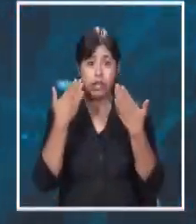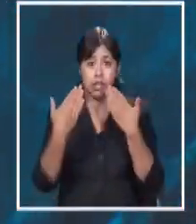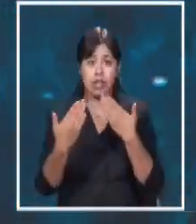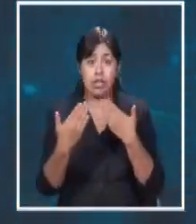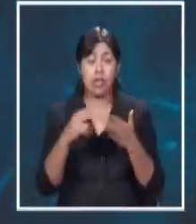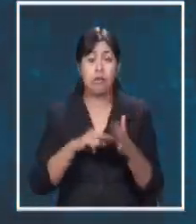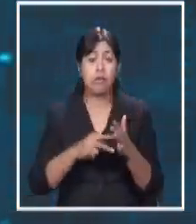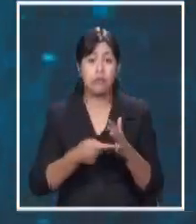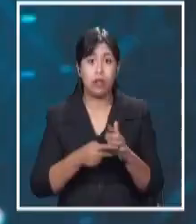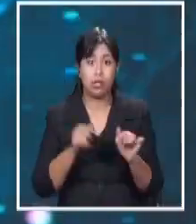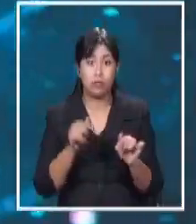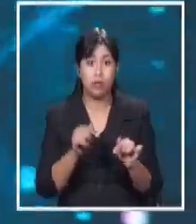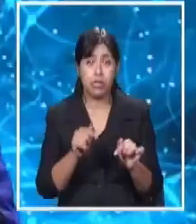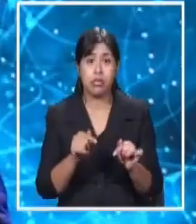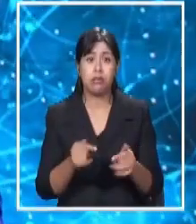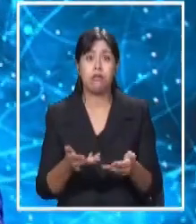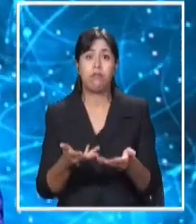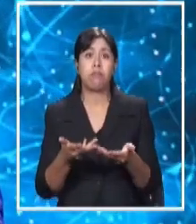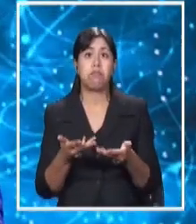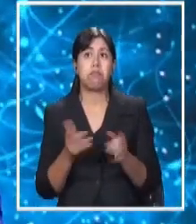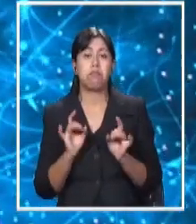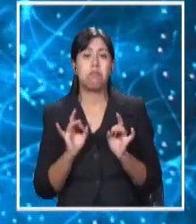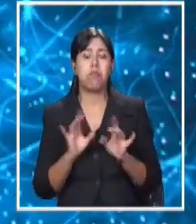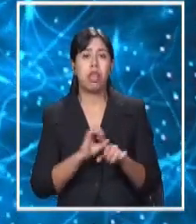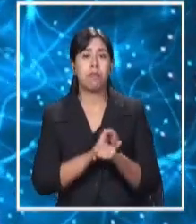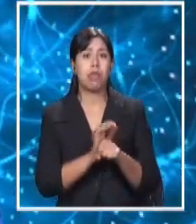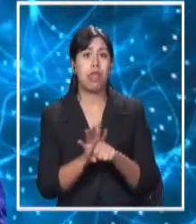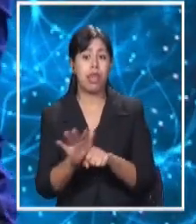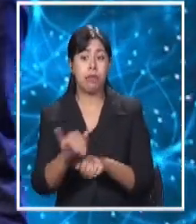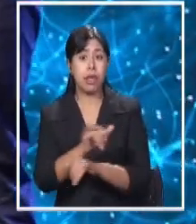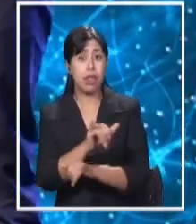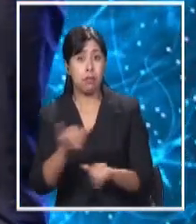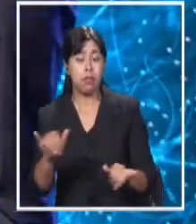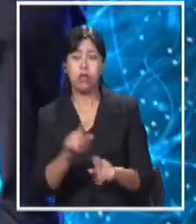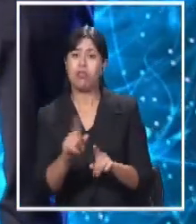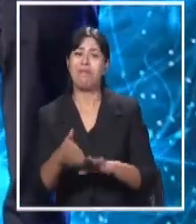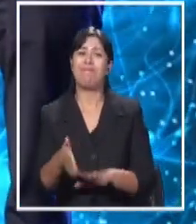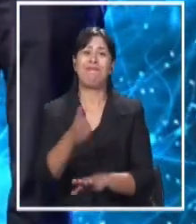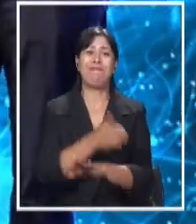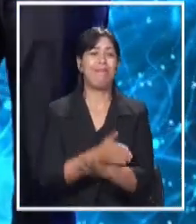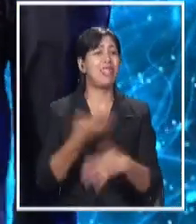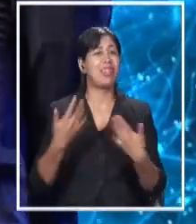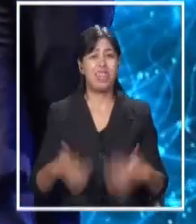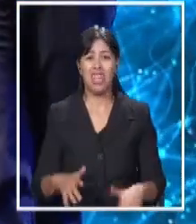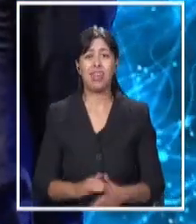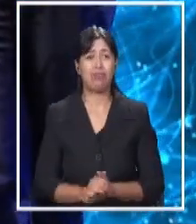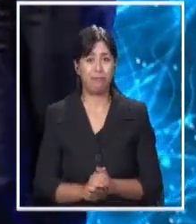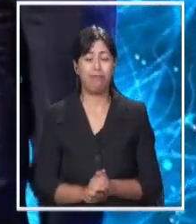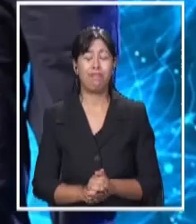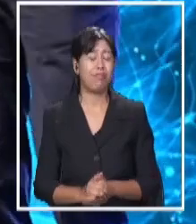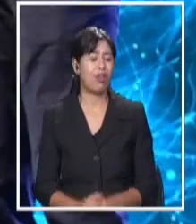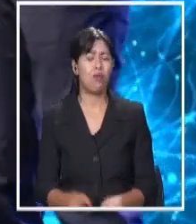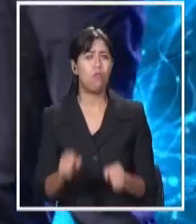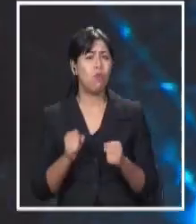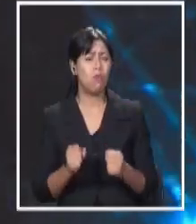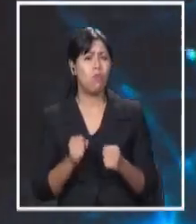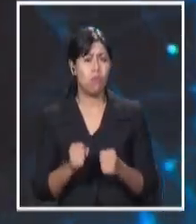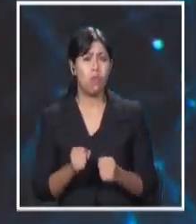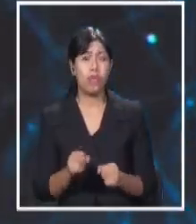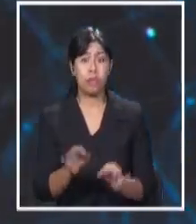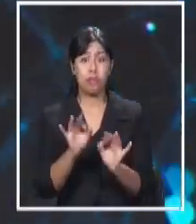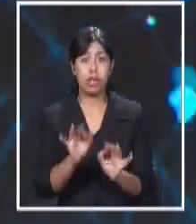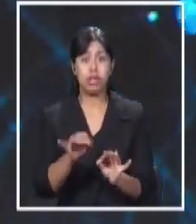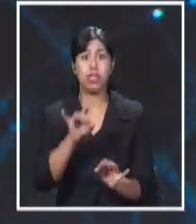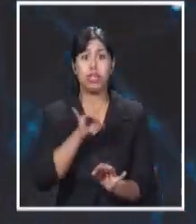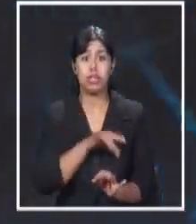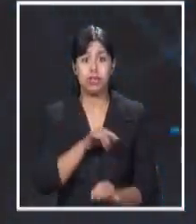salud mental no se generaron por la pandemia y después de la pandemia. Estaban antes, y muy intensamente, y particularmente en